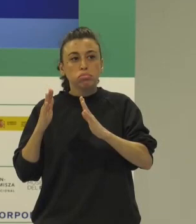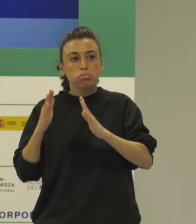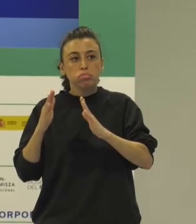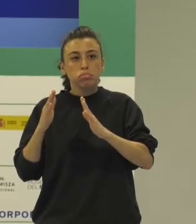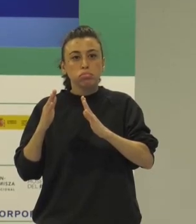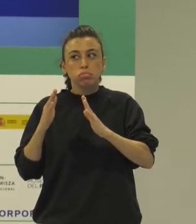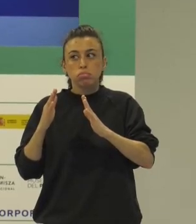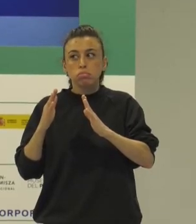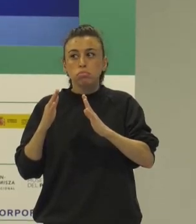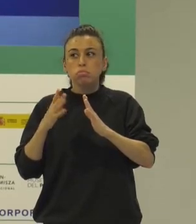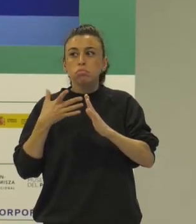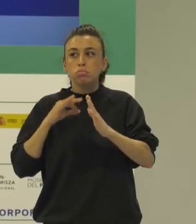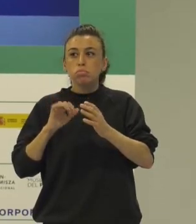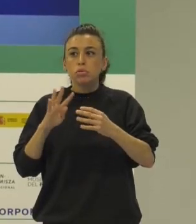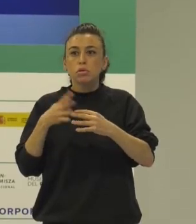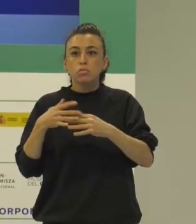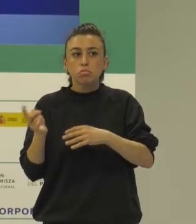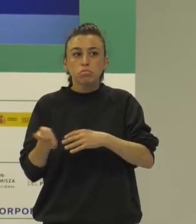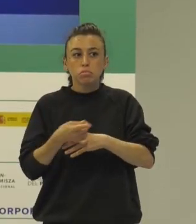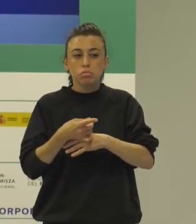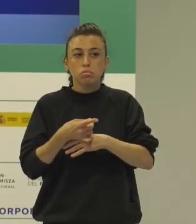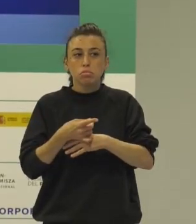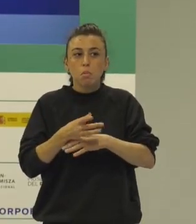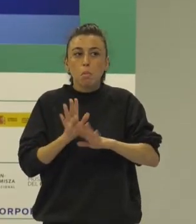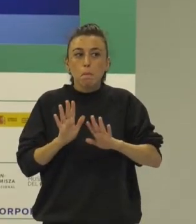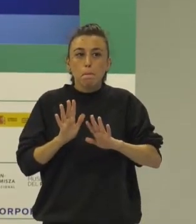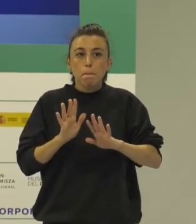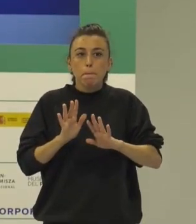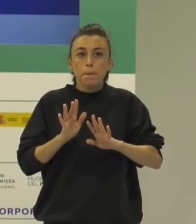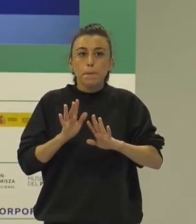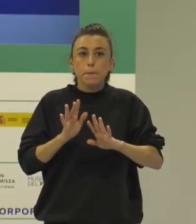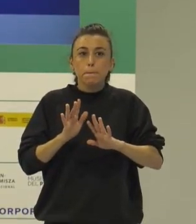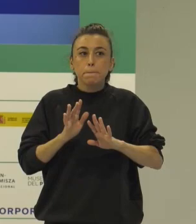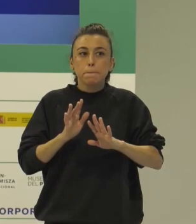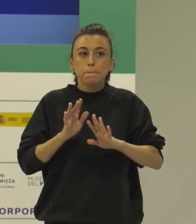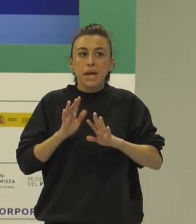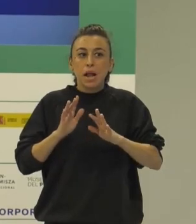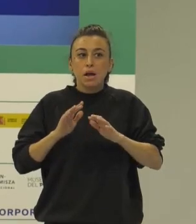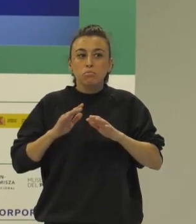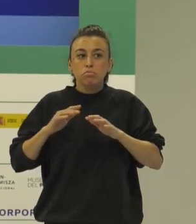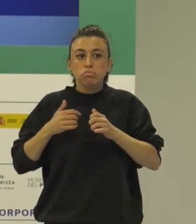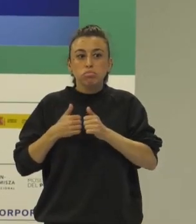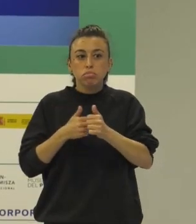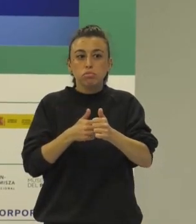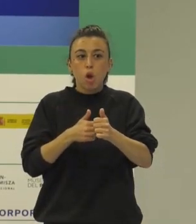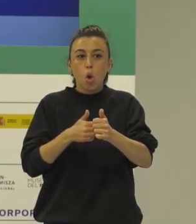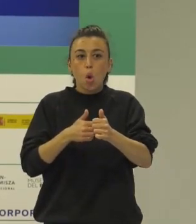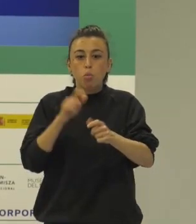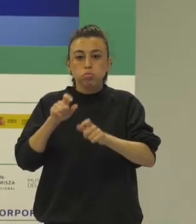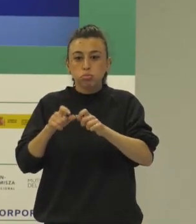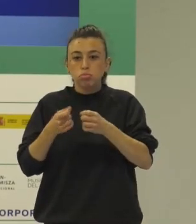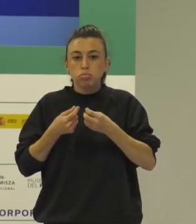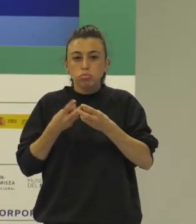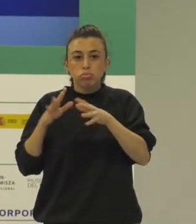cuando fue encarcelado, un obispo que era seguido por multitudes en las montañas. Y